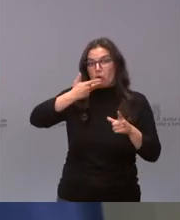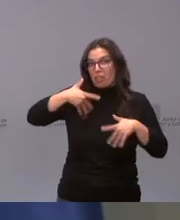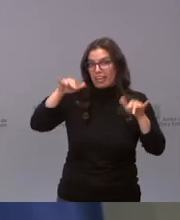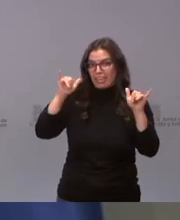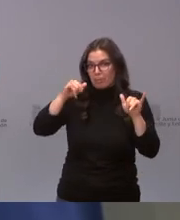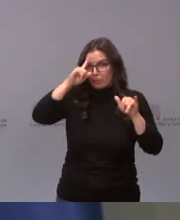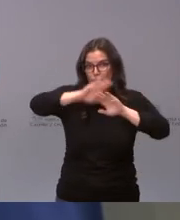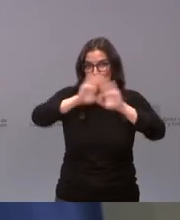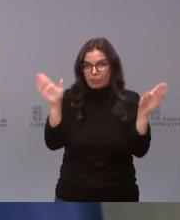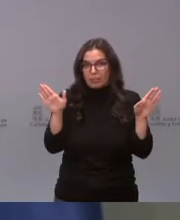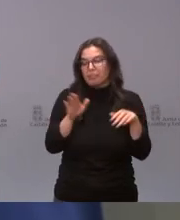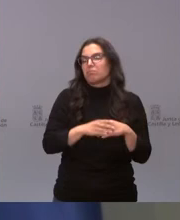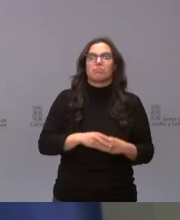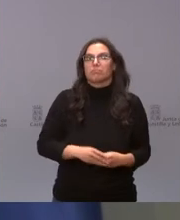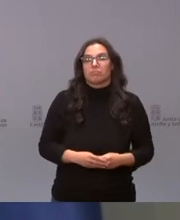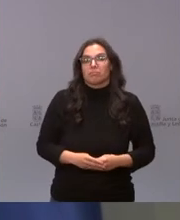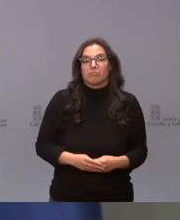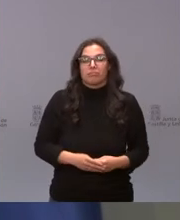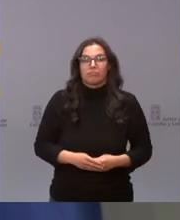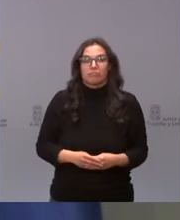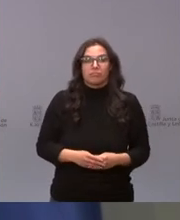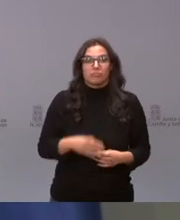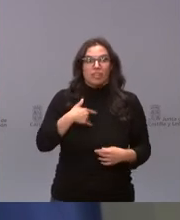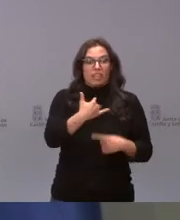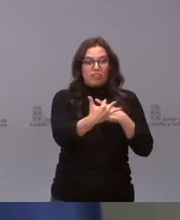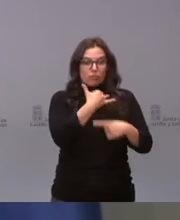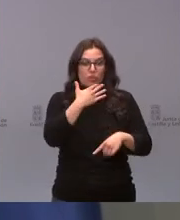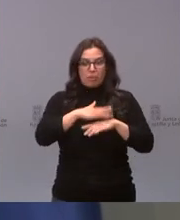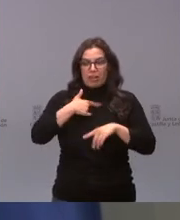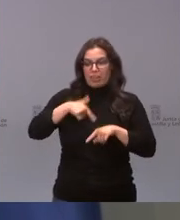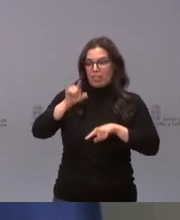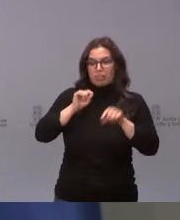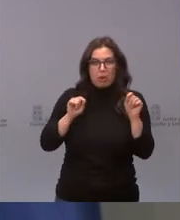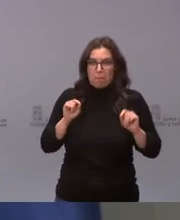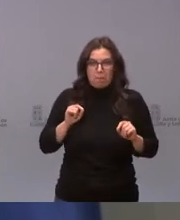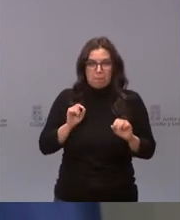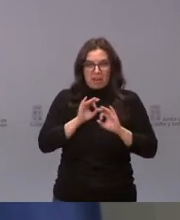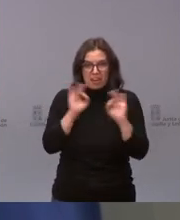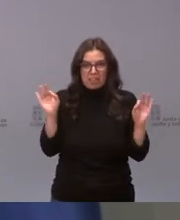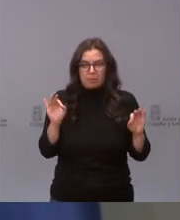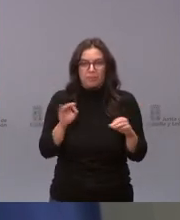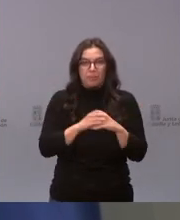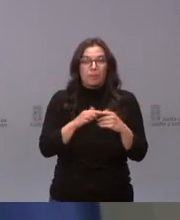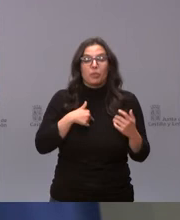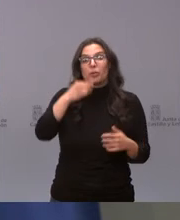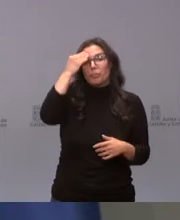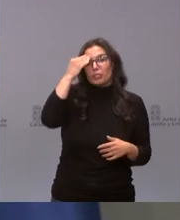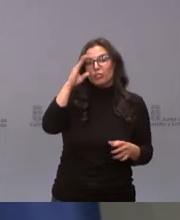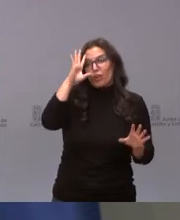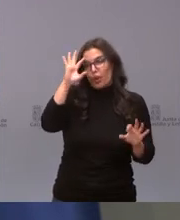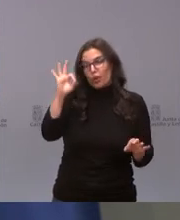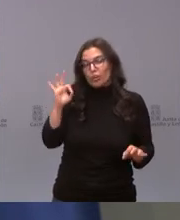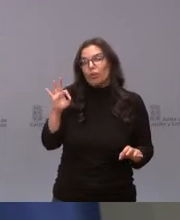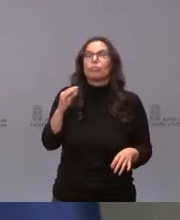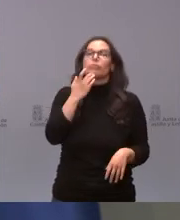momento han entrado a formar parte de la toma de decisiones. Pero yo creo que es bastante razonable que